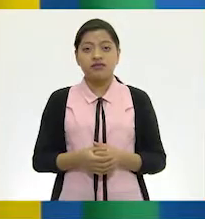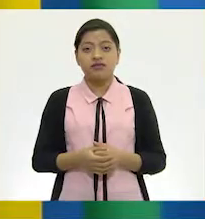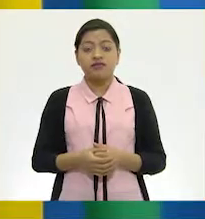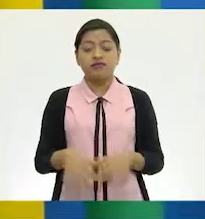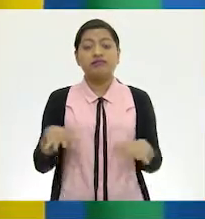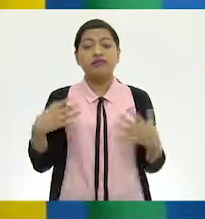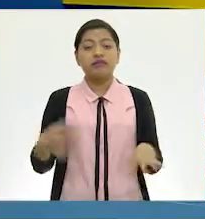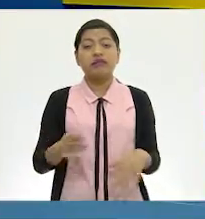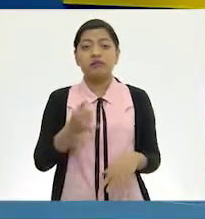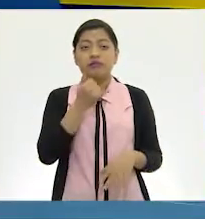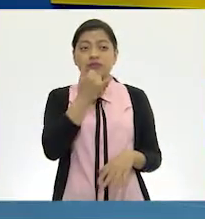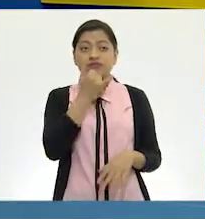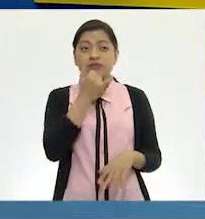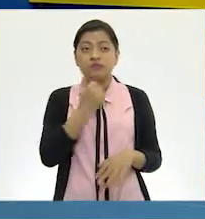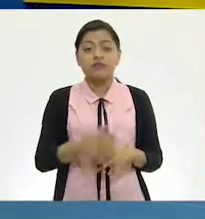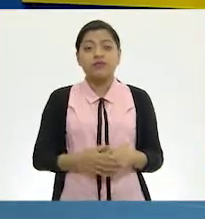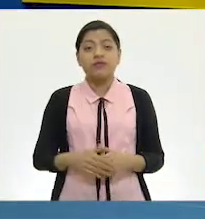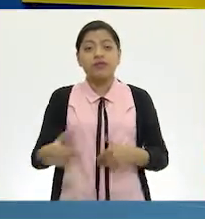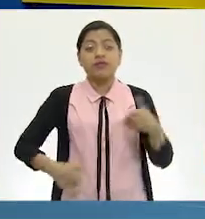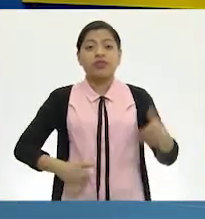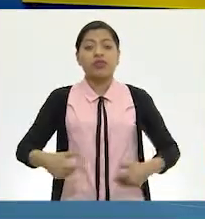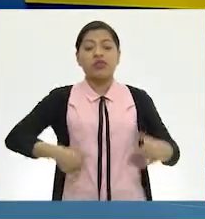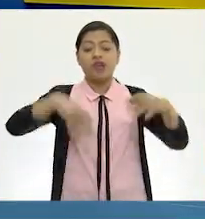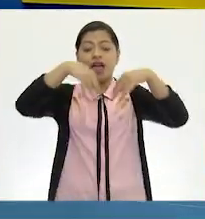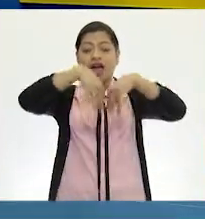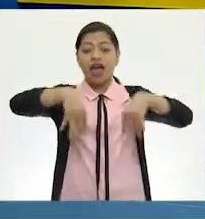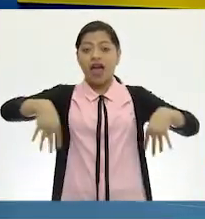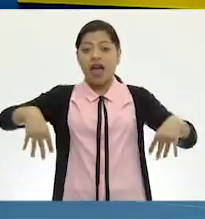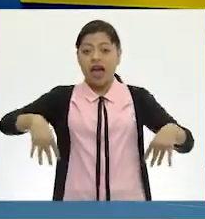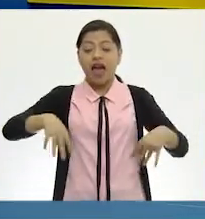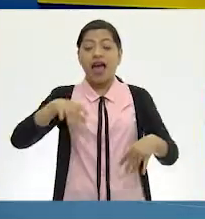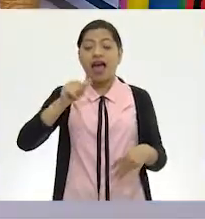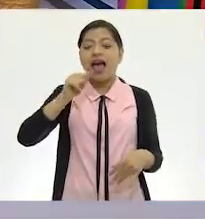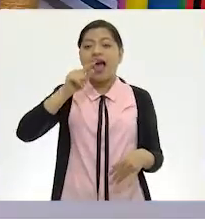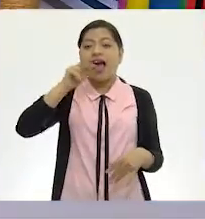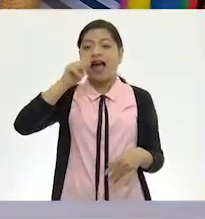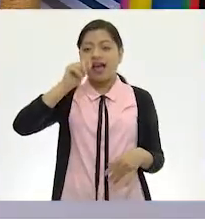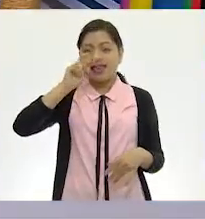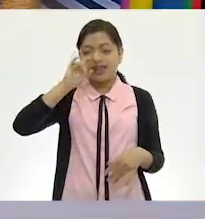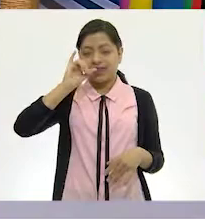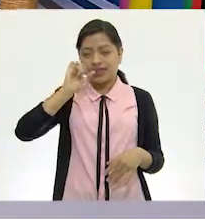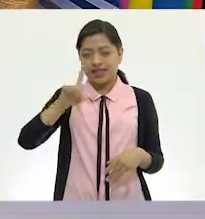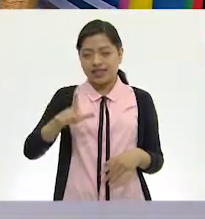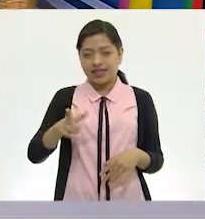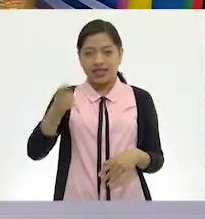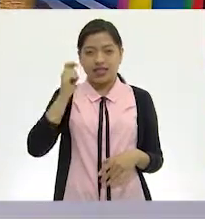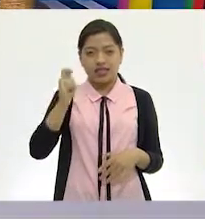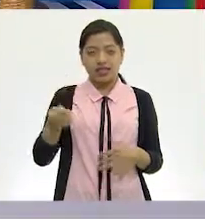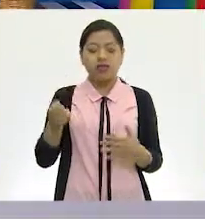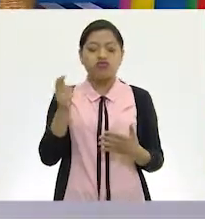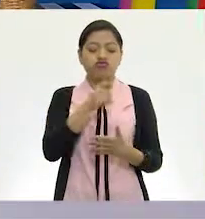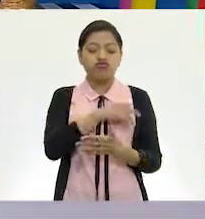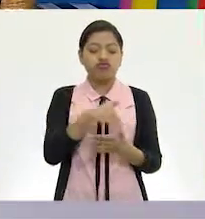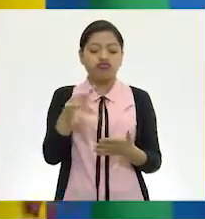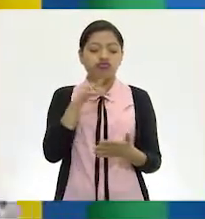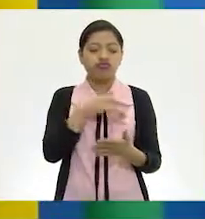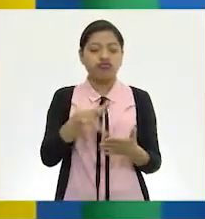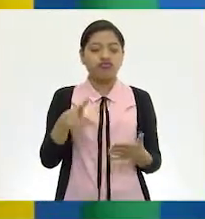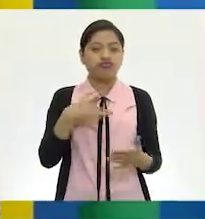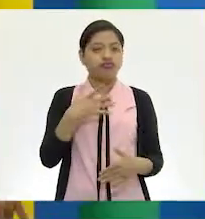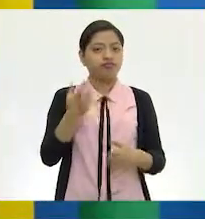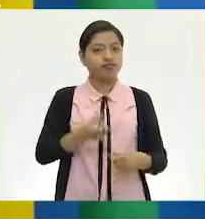Perdón. Teatro en atril o lectura dramatizada. Lectura